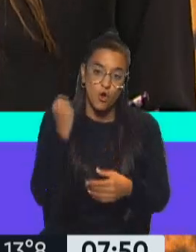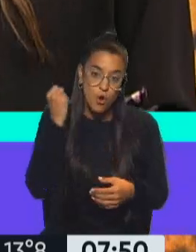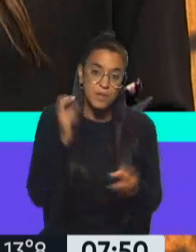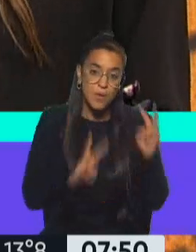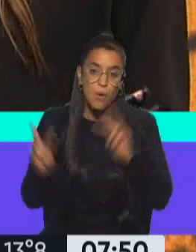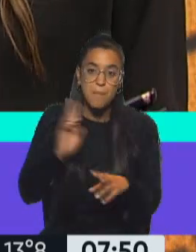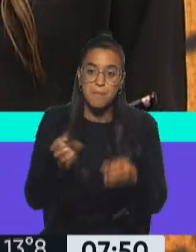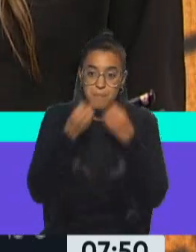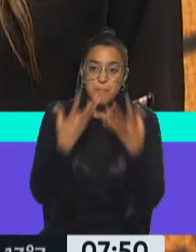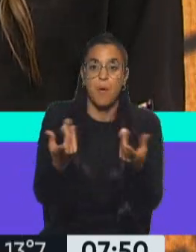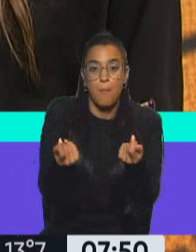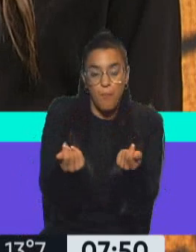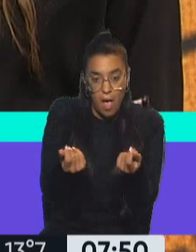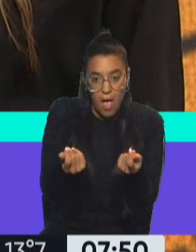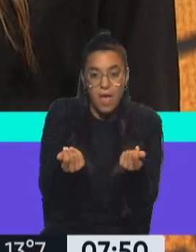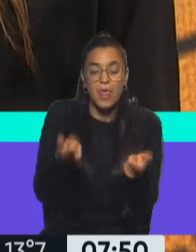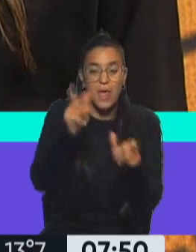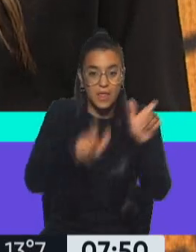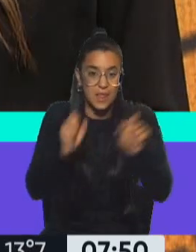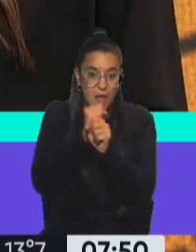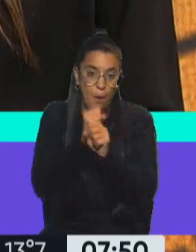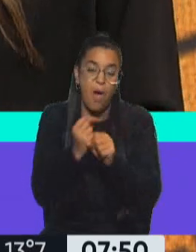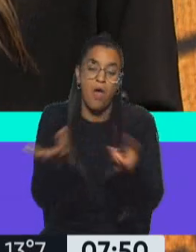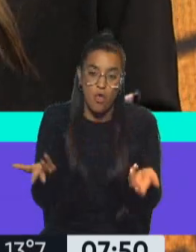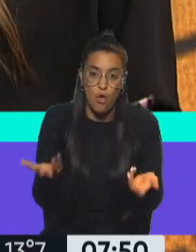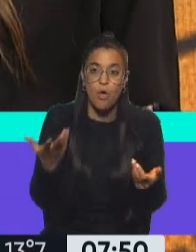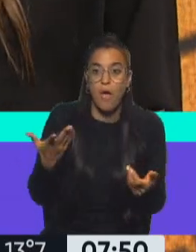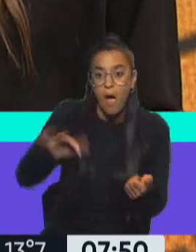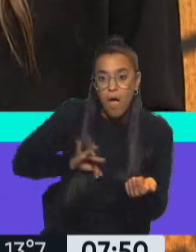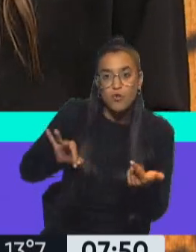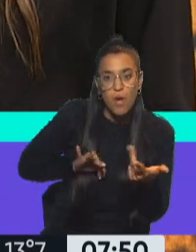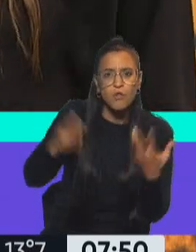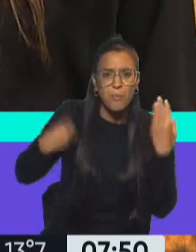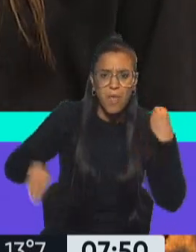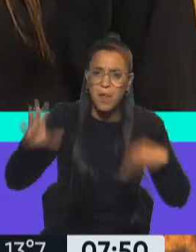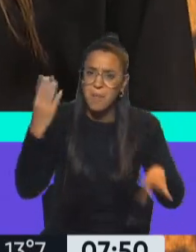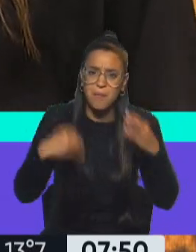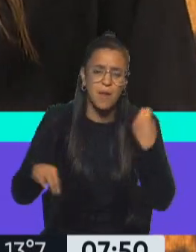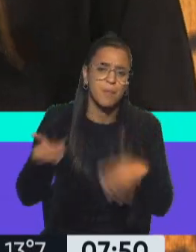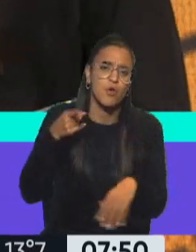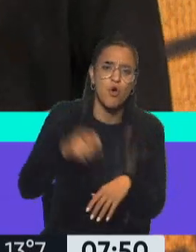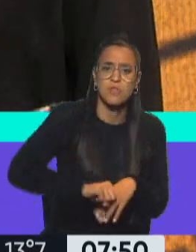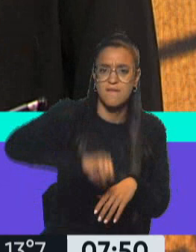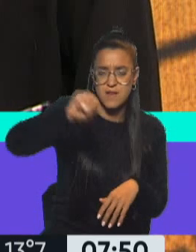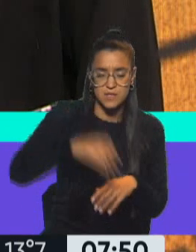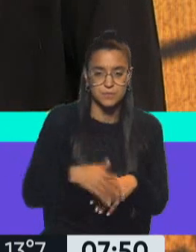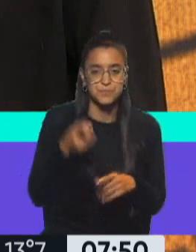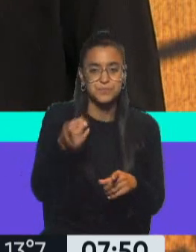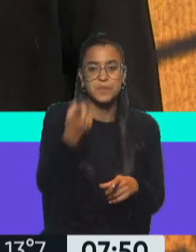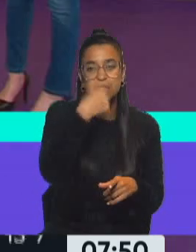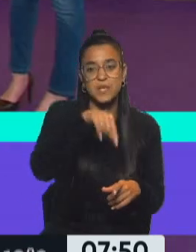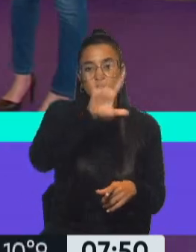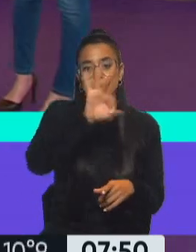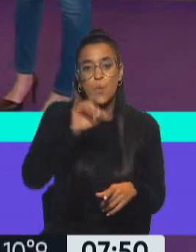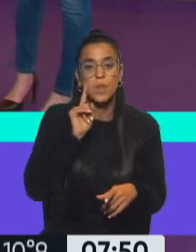es mejorar el poder adquisitivo de los trabajadores después de muchos años de perder contra la inflación. Decíamos